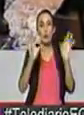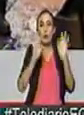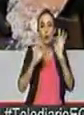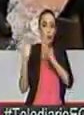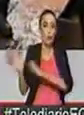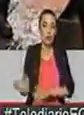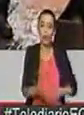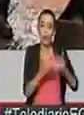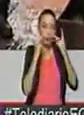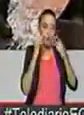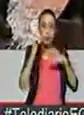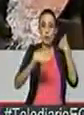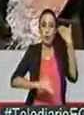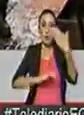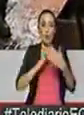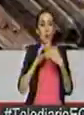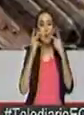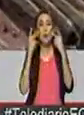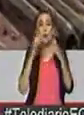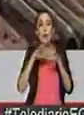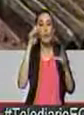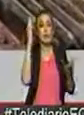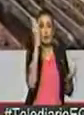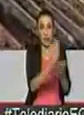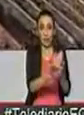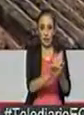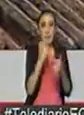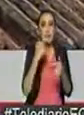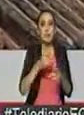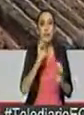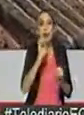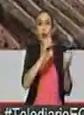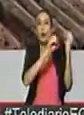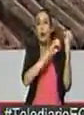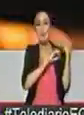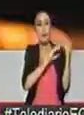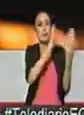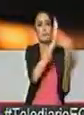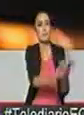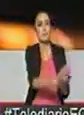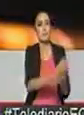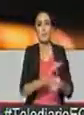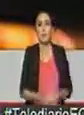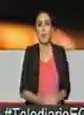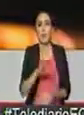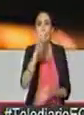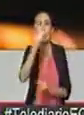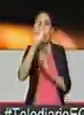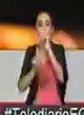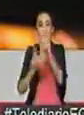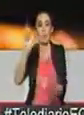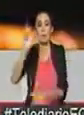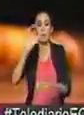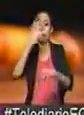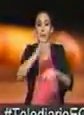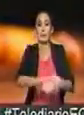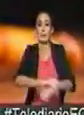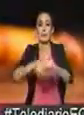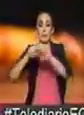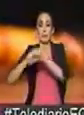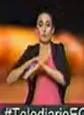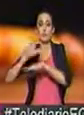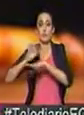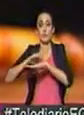técnicos del sistema de oleoducto transecuatoriano, SOTE, a suspender la extracción de crudo. 4 personas fueron sentenciadas en calidad de autores